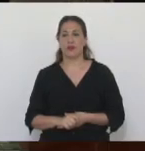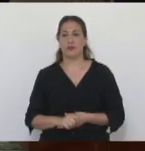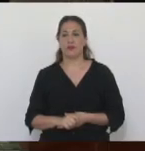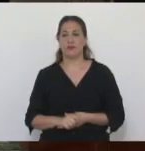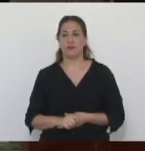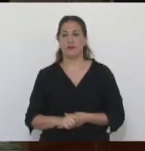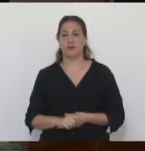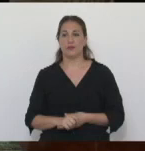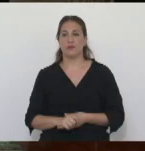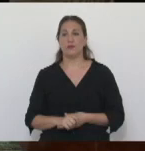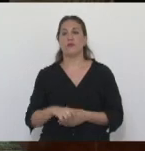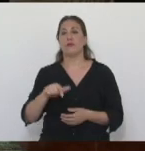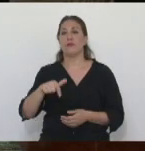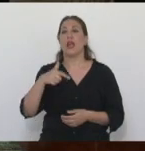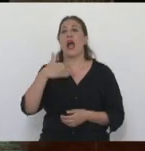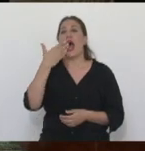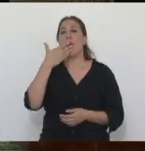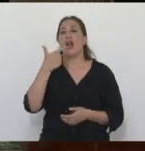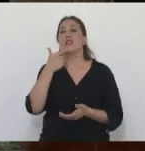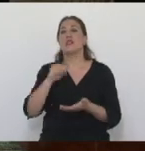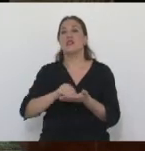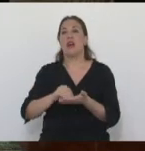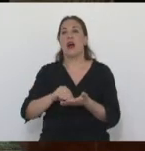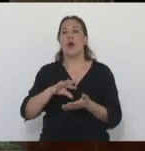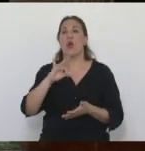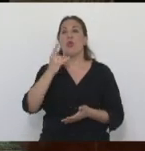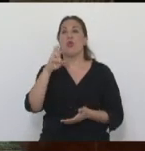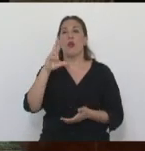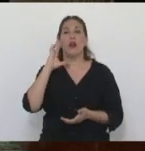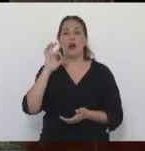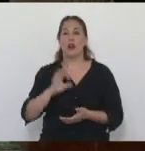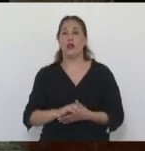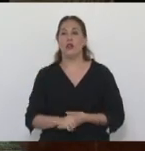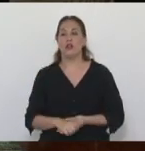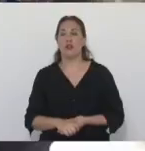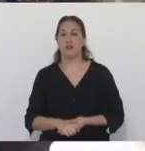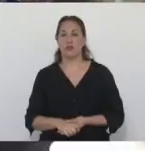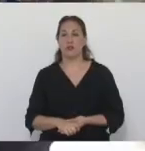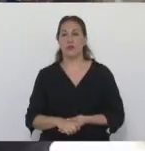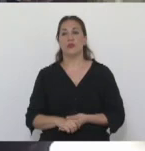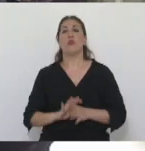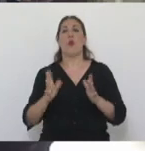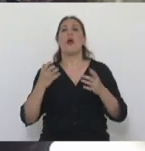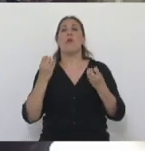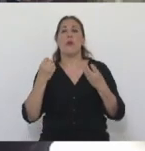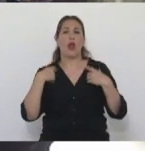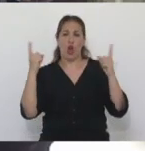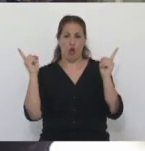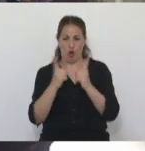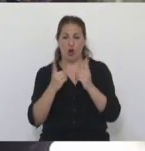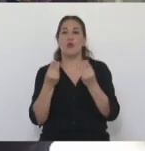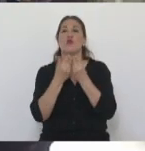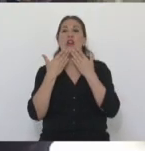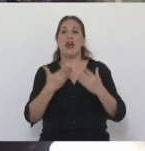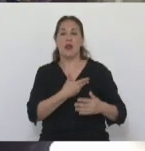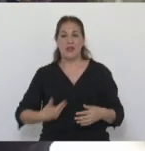Sí, tiene la palabra el senador Durango. Sí, una sola oradora en la lista de oradores, la senadora Durango. Muy bien, voy a ser breve. Muchas gracias, señora